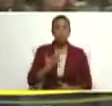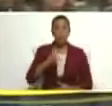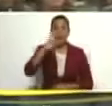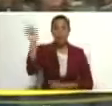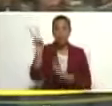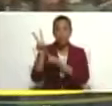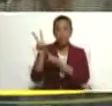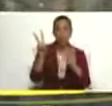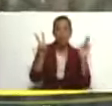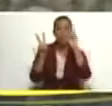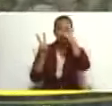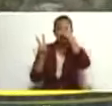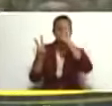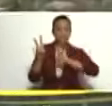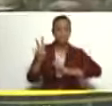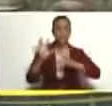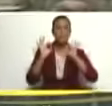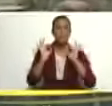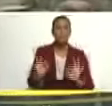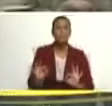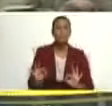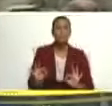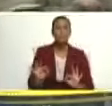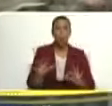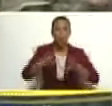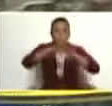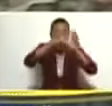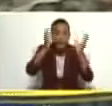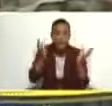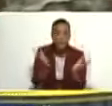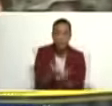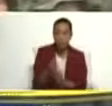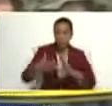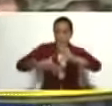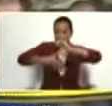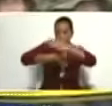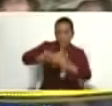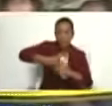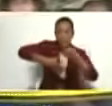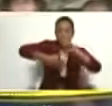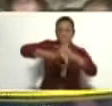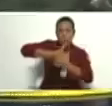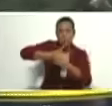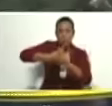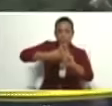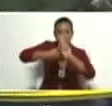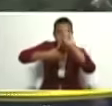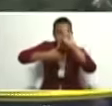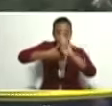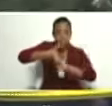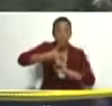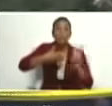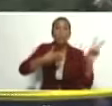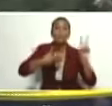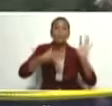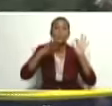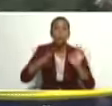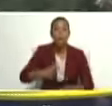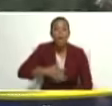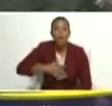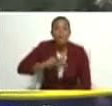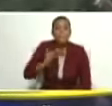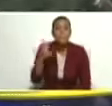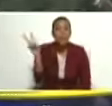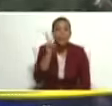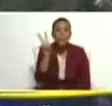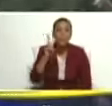Venezuela sea respetada, que haga nuestra patria inexpugnable y que consolide lo que aspira nuestro pueblo, que